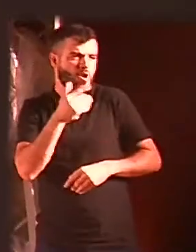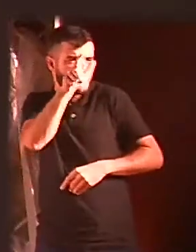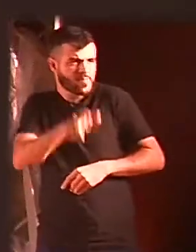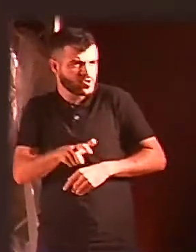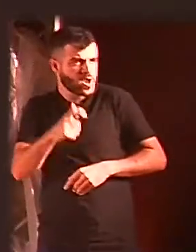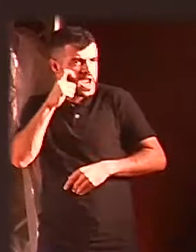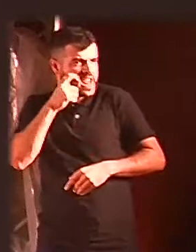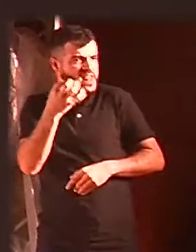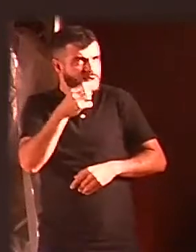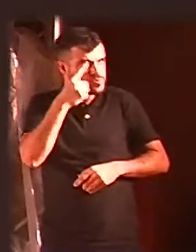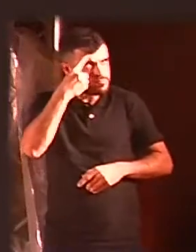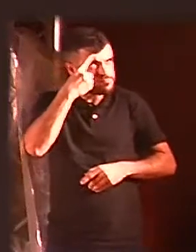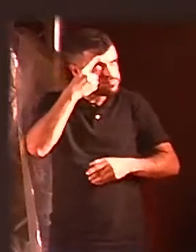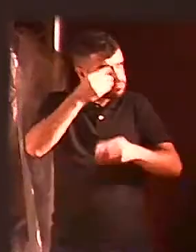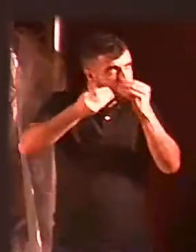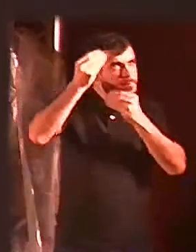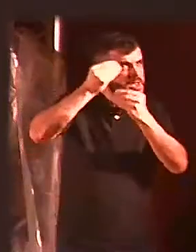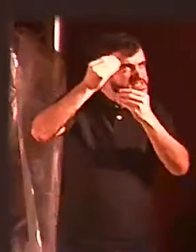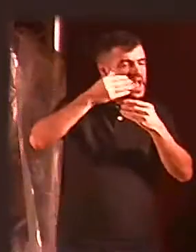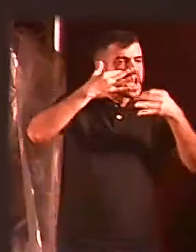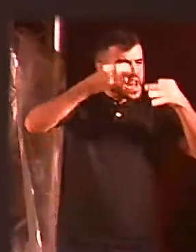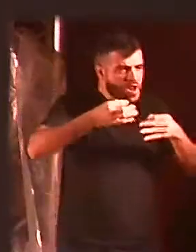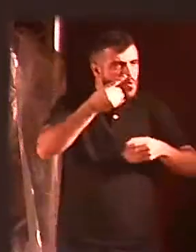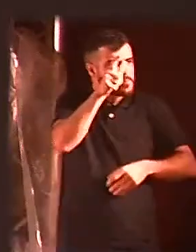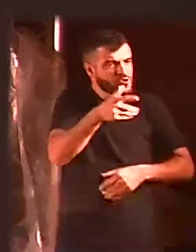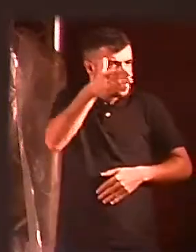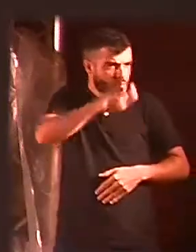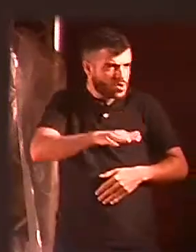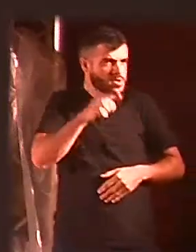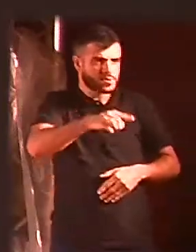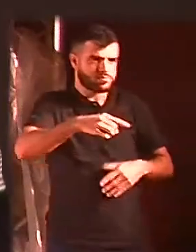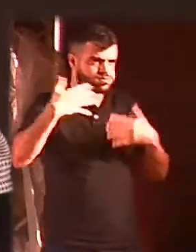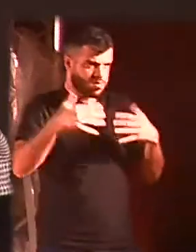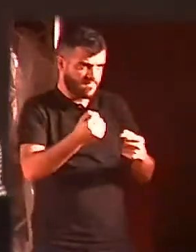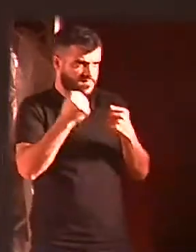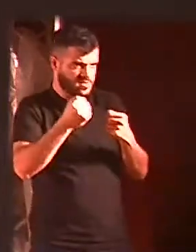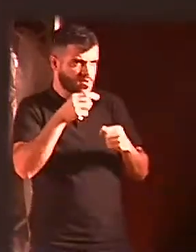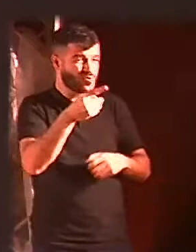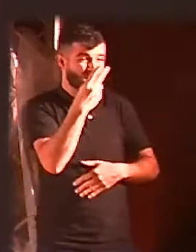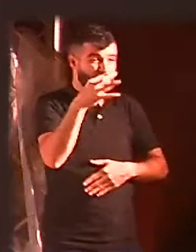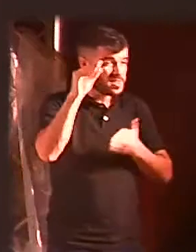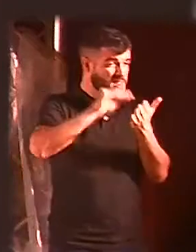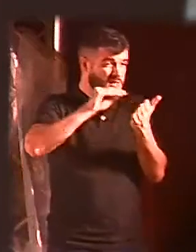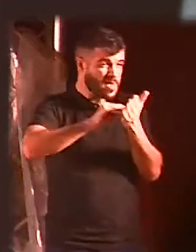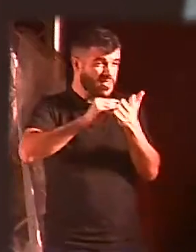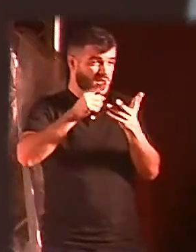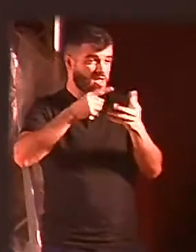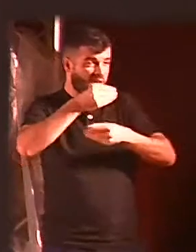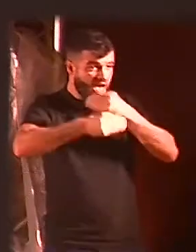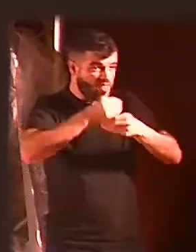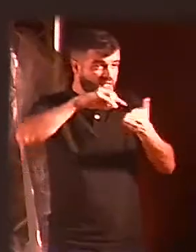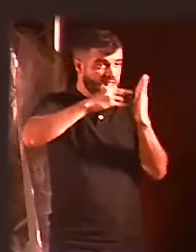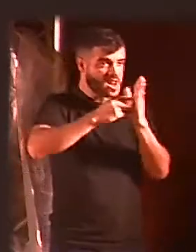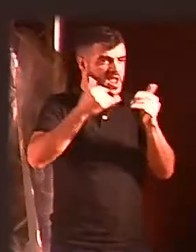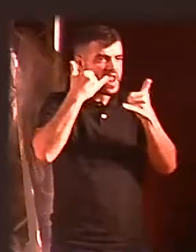querido. Y esto era una bestialidad, porque en la representación número 20 tus emociones estaban gastadas. Ya no las sentías igual, con la